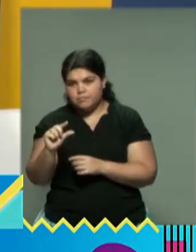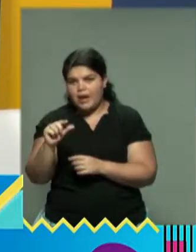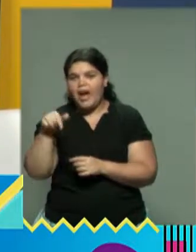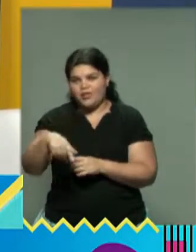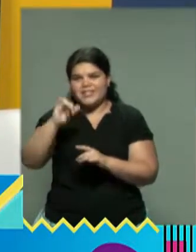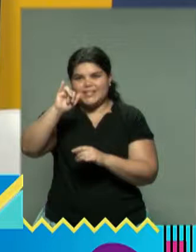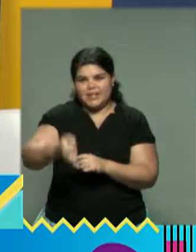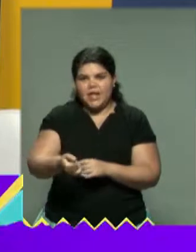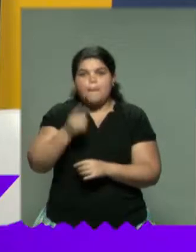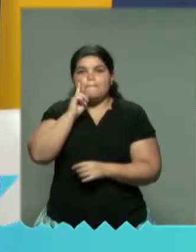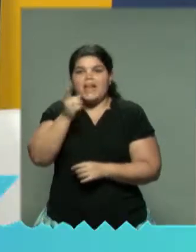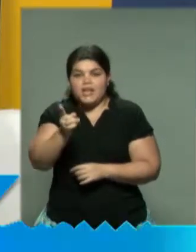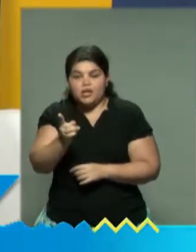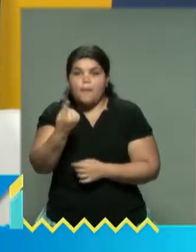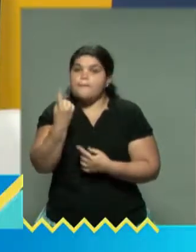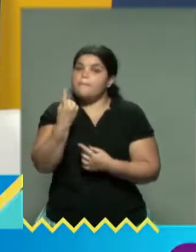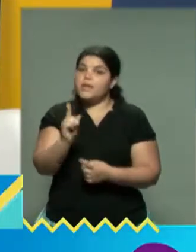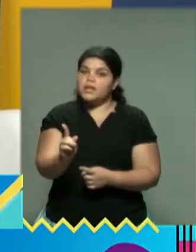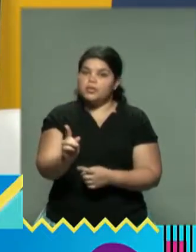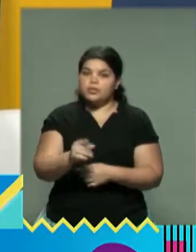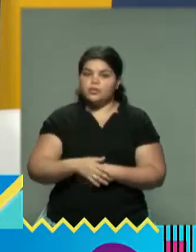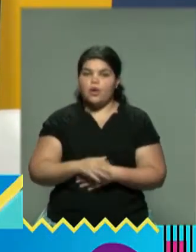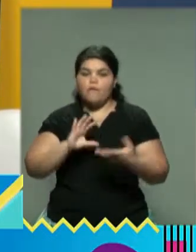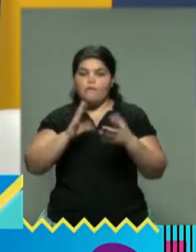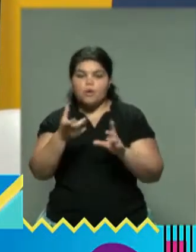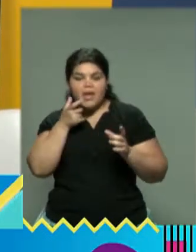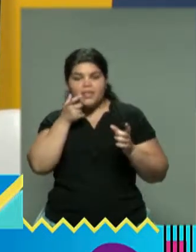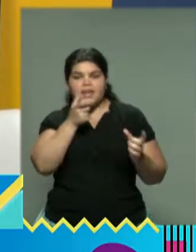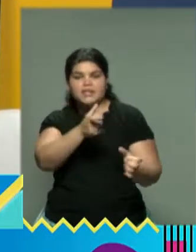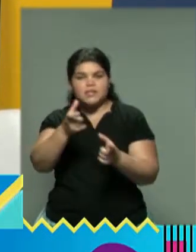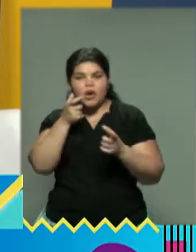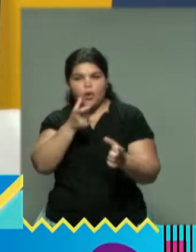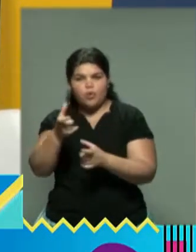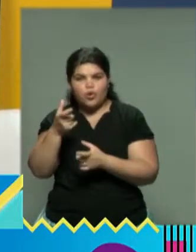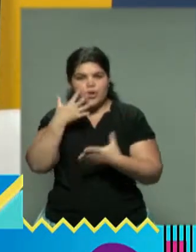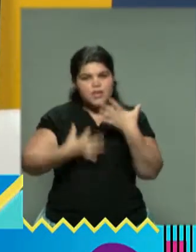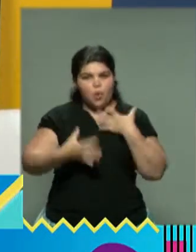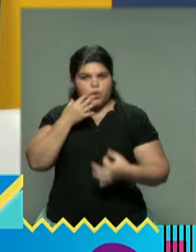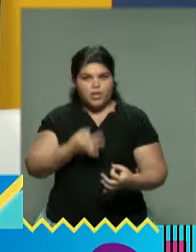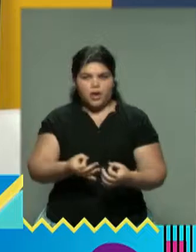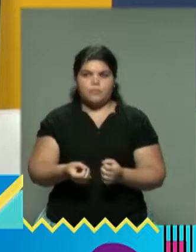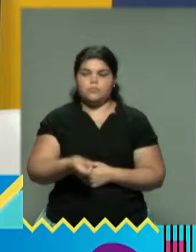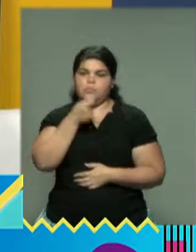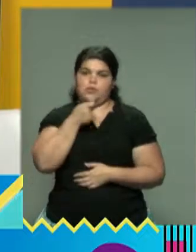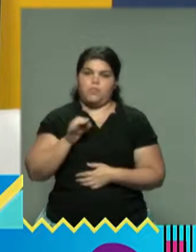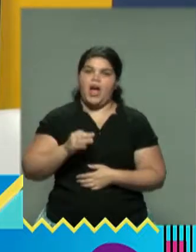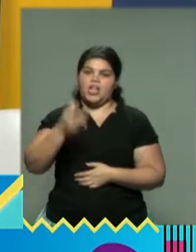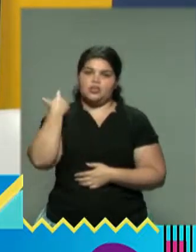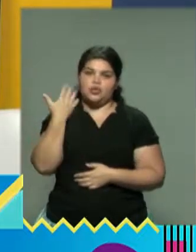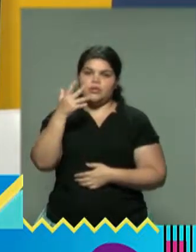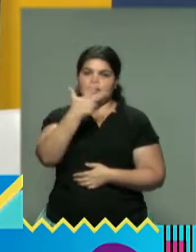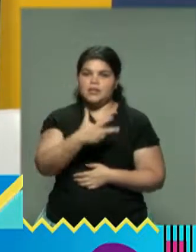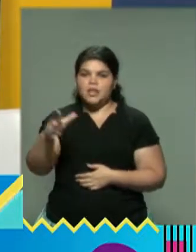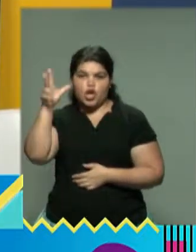extremista en lo que está haciendo, pero existen muchos niveles de seguridad que antes no existían. Ejemplo. Yo cuando empecé hace 38 años atrás a